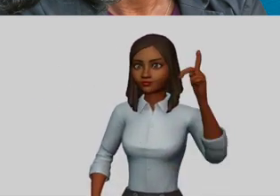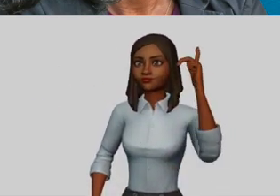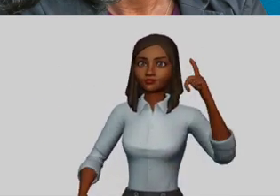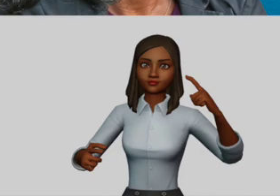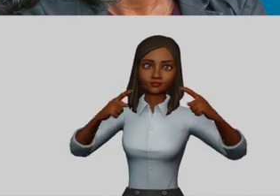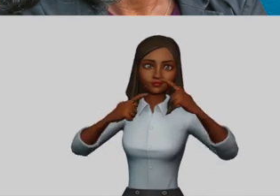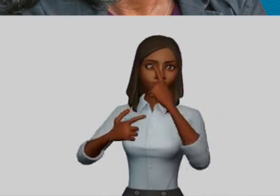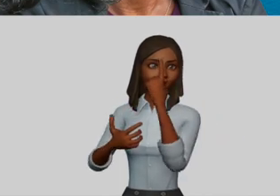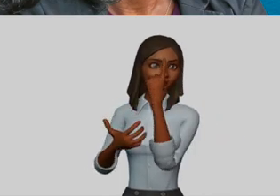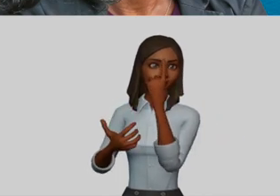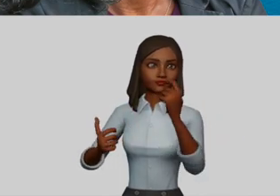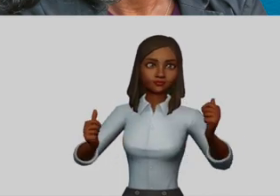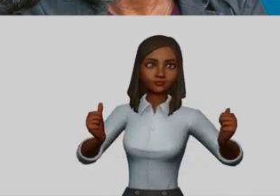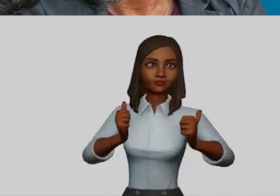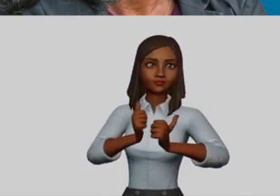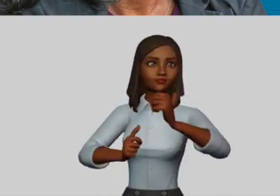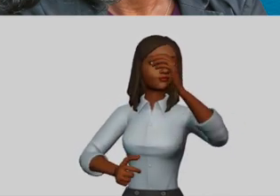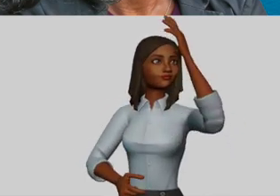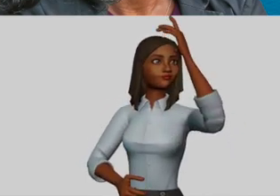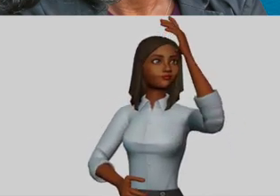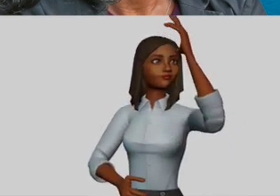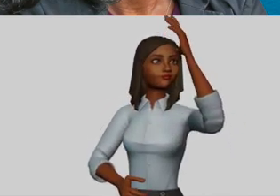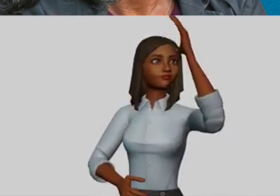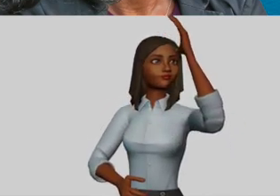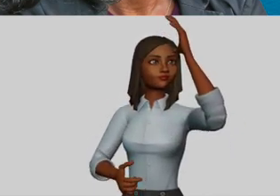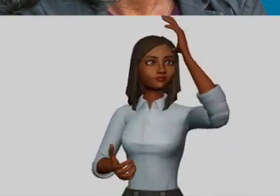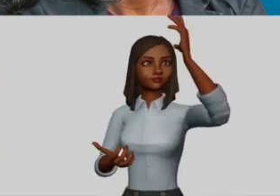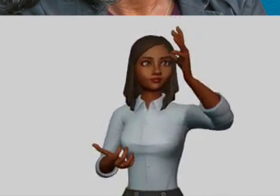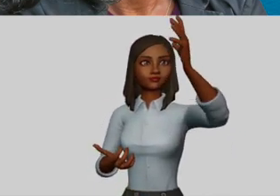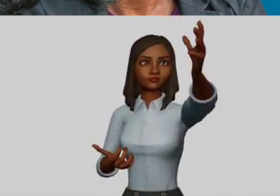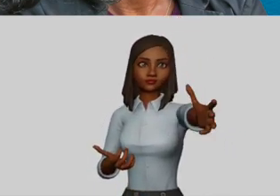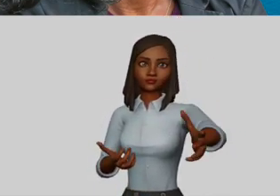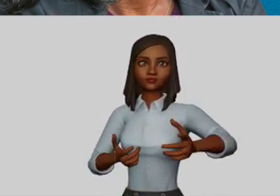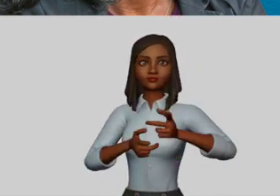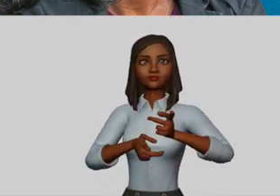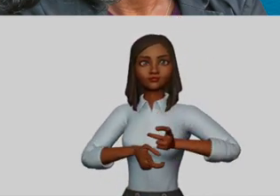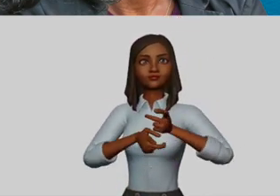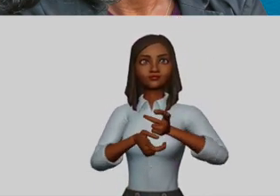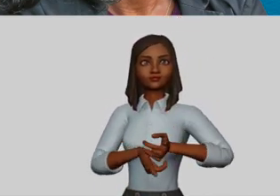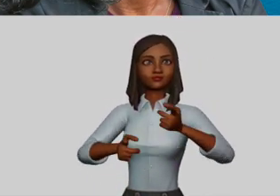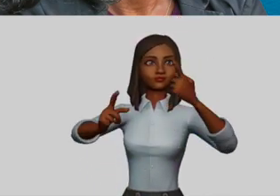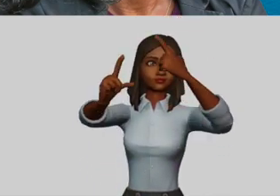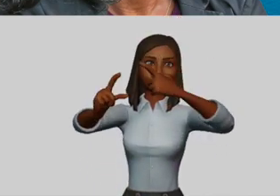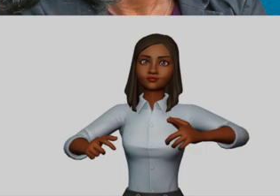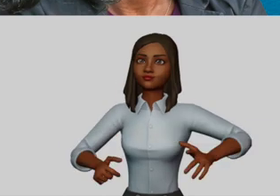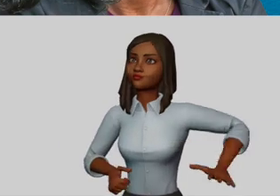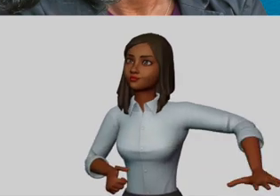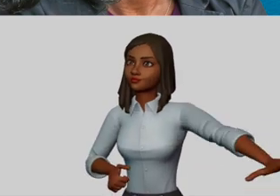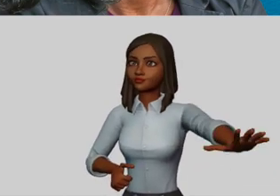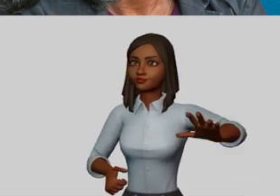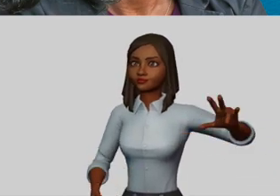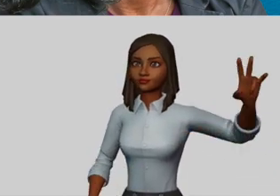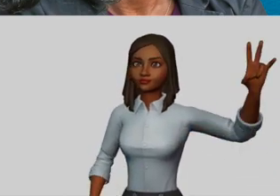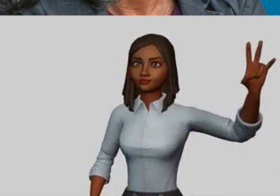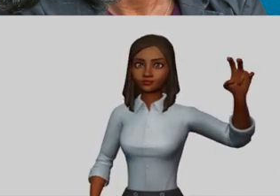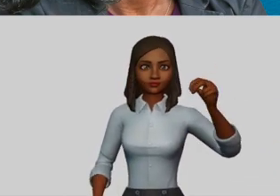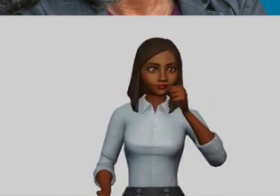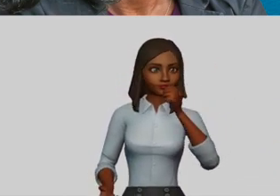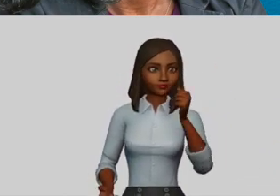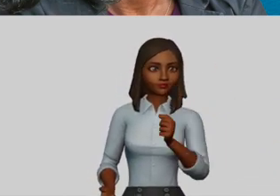común con otra gente. Te conecta. Y ya ves, ¿verdad? Que tu punto de vista no es todo lo que hay en el mundo. Uh-huh. Y es